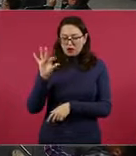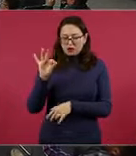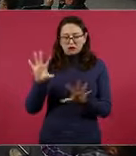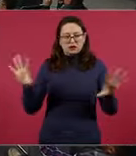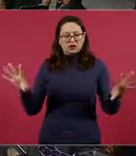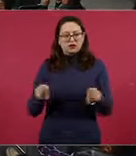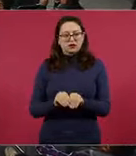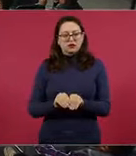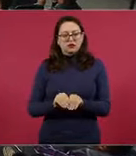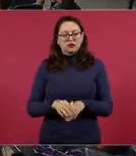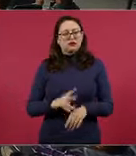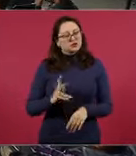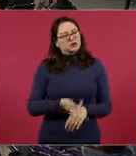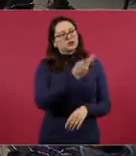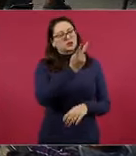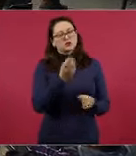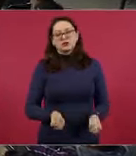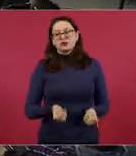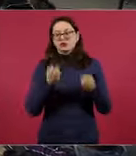¿Cuántos son? A ver, pregunta.